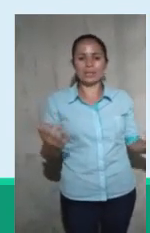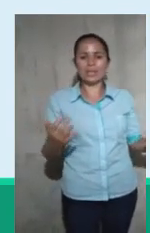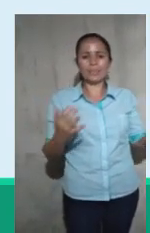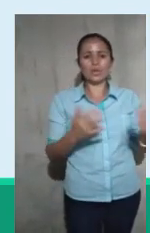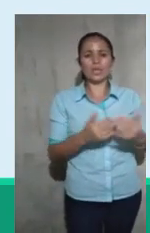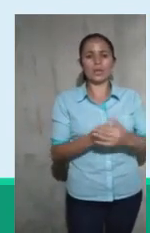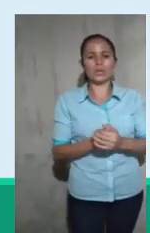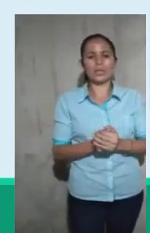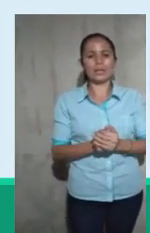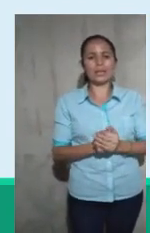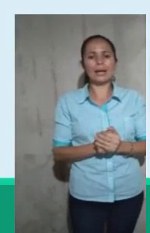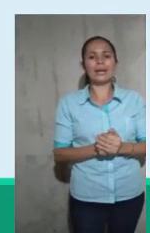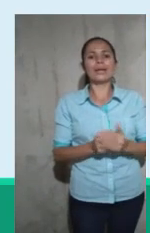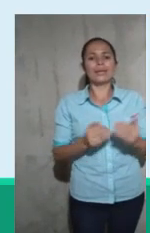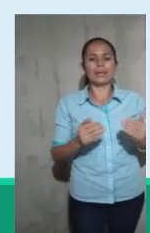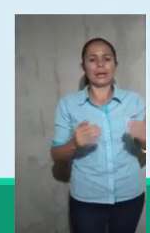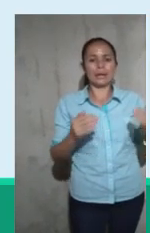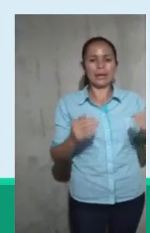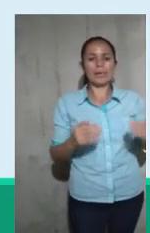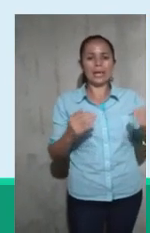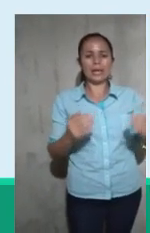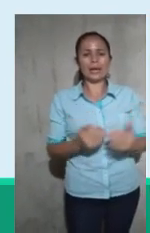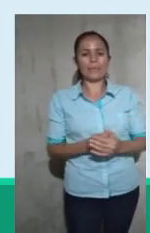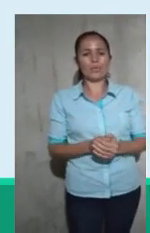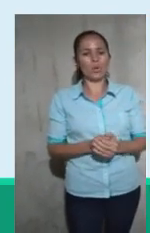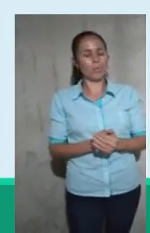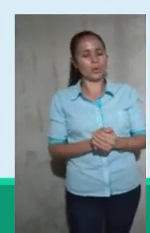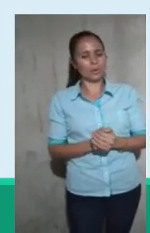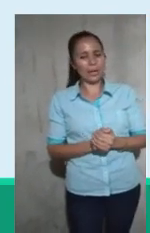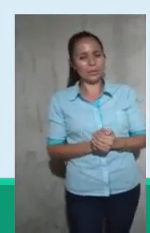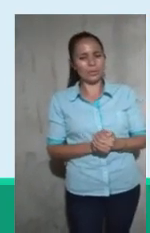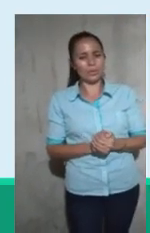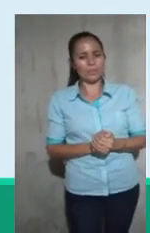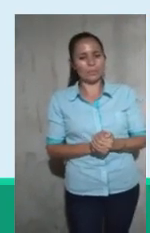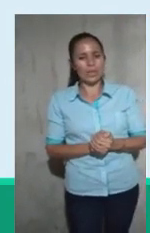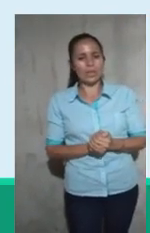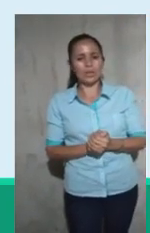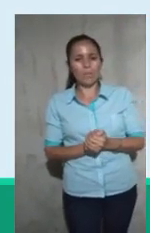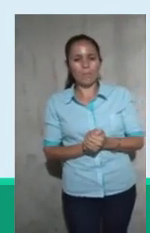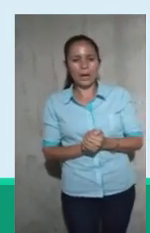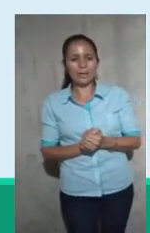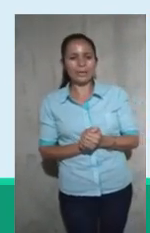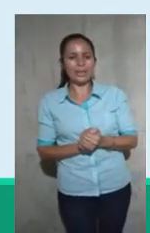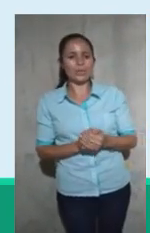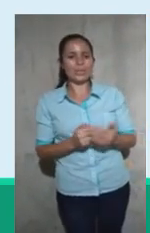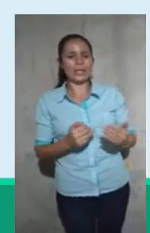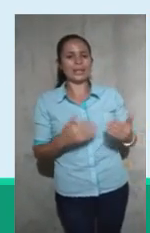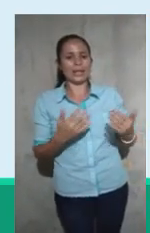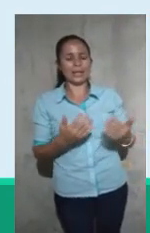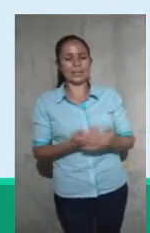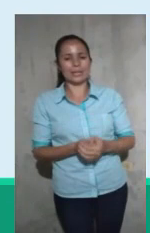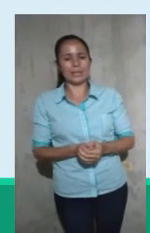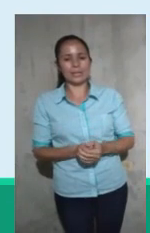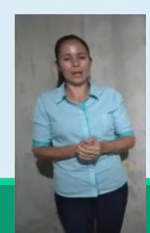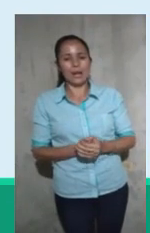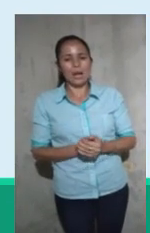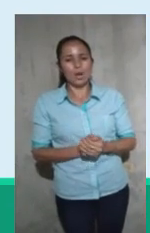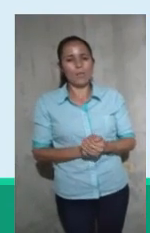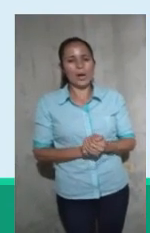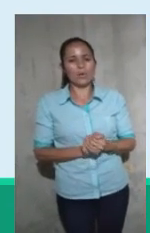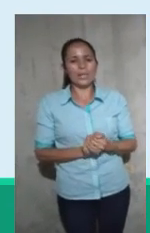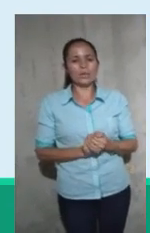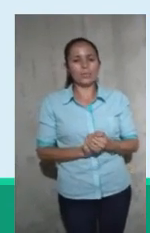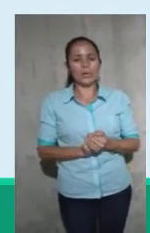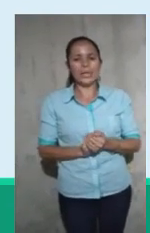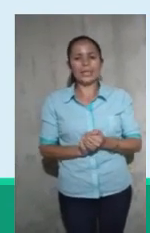los principios que nos indican de qué manera comportarnos y son parte de nuestras creencias.